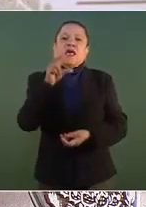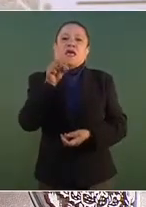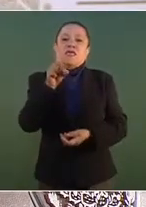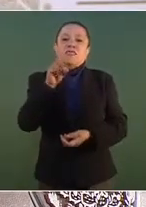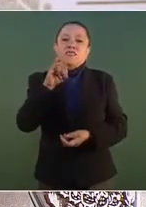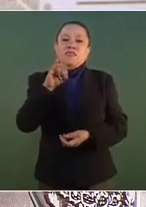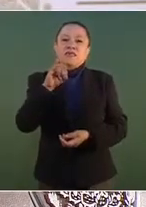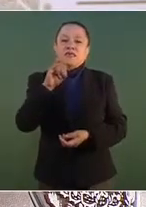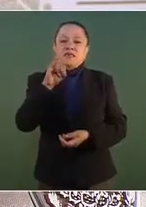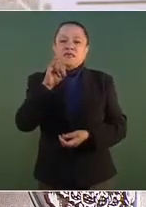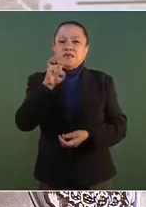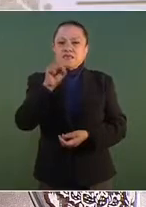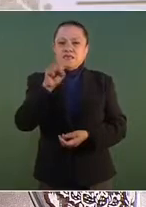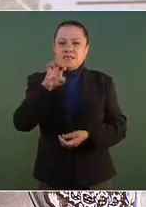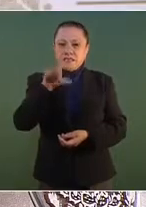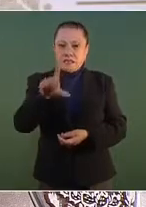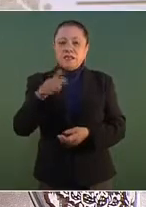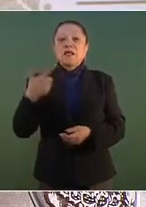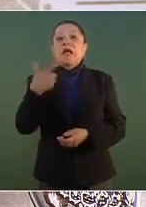del gas.